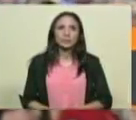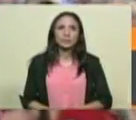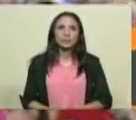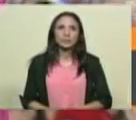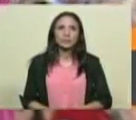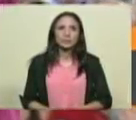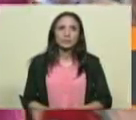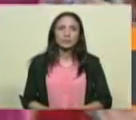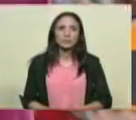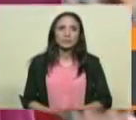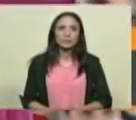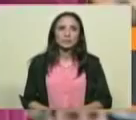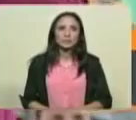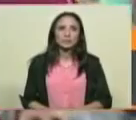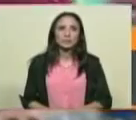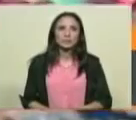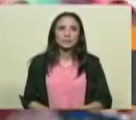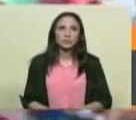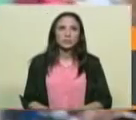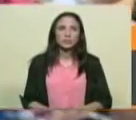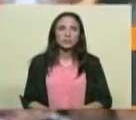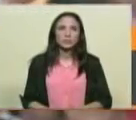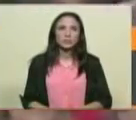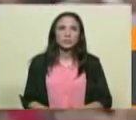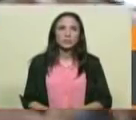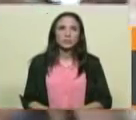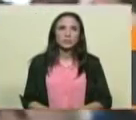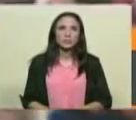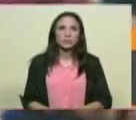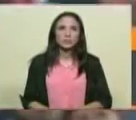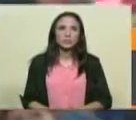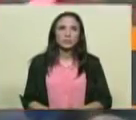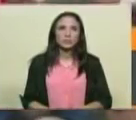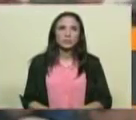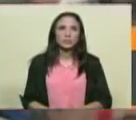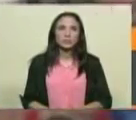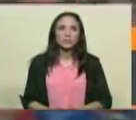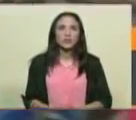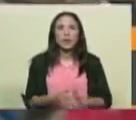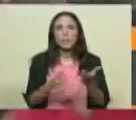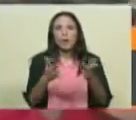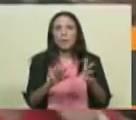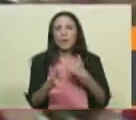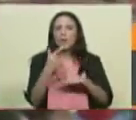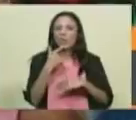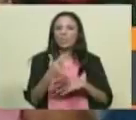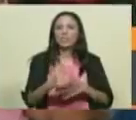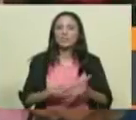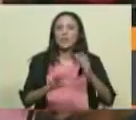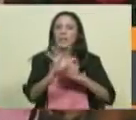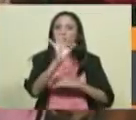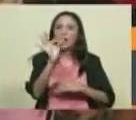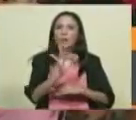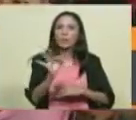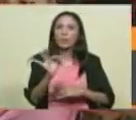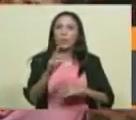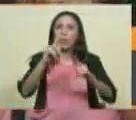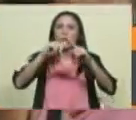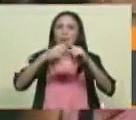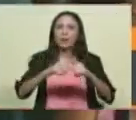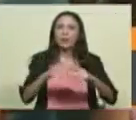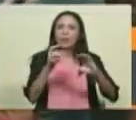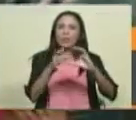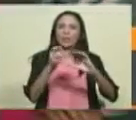80%. No, la mujer ¿qué como dice, jefa de hogar es mayoritaria? ¿Qué dice las cifras nuestras del carnet de la